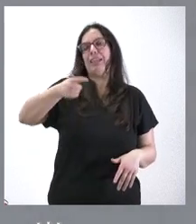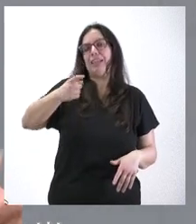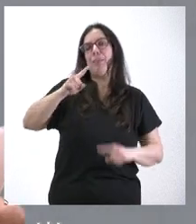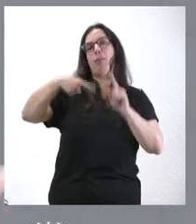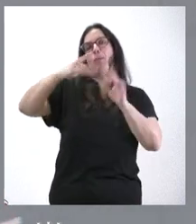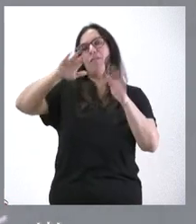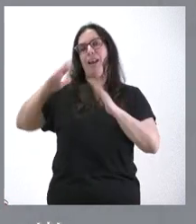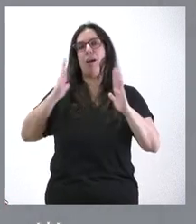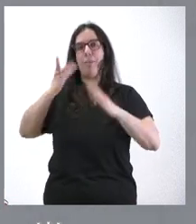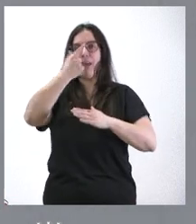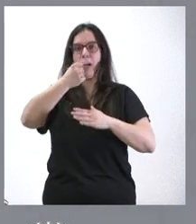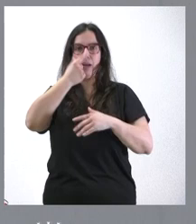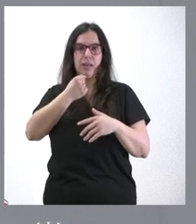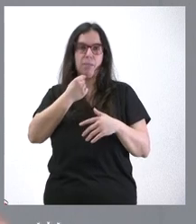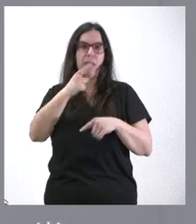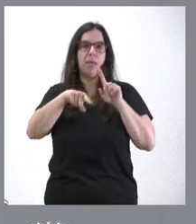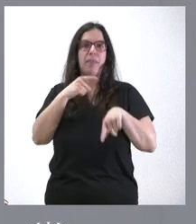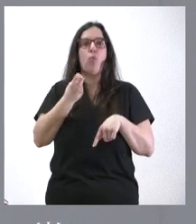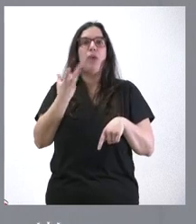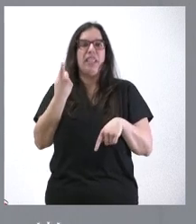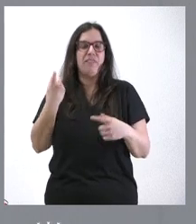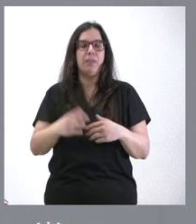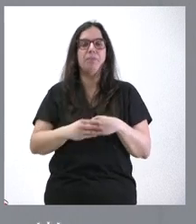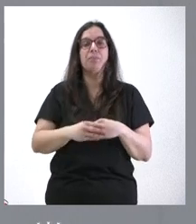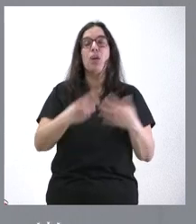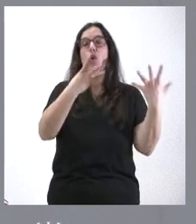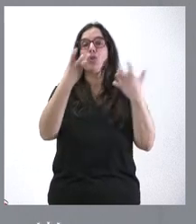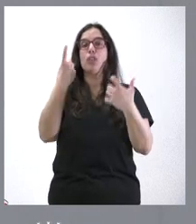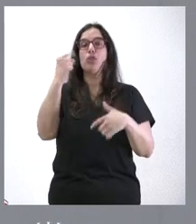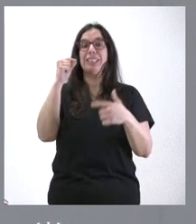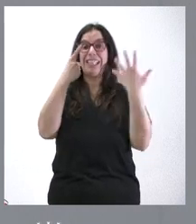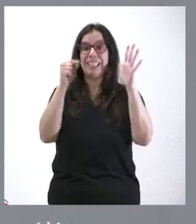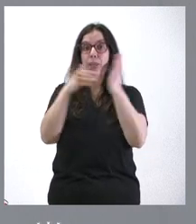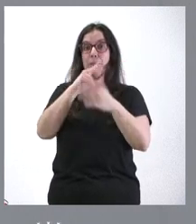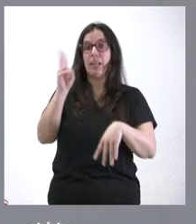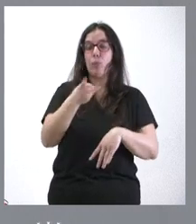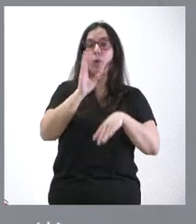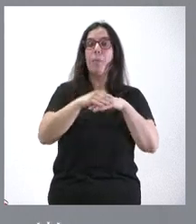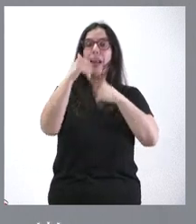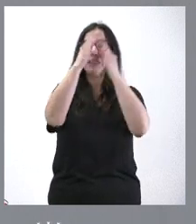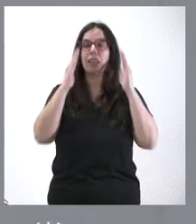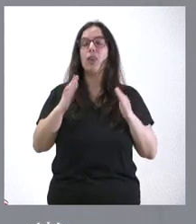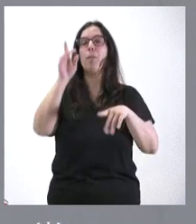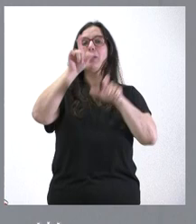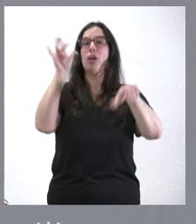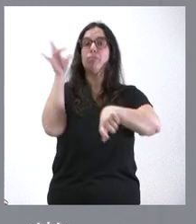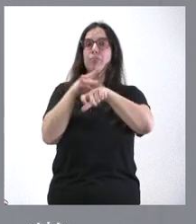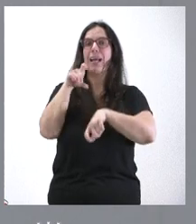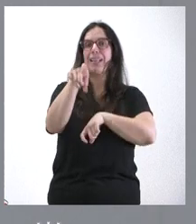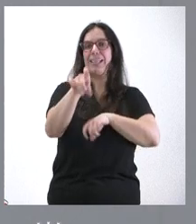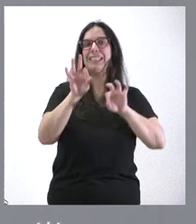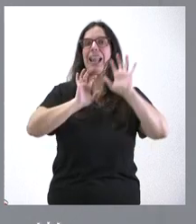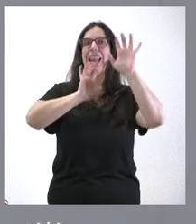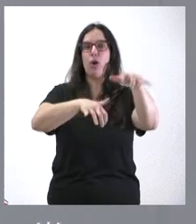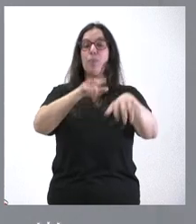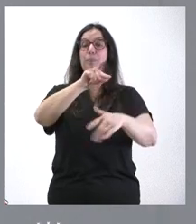gripe que pudiera corresponder 860,000 para el tratamiento a pacientes oncológicos en León en este